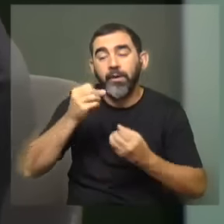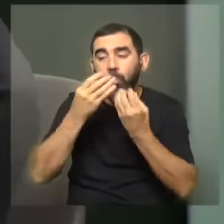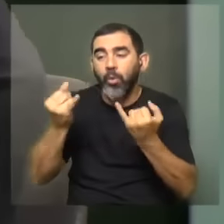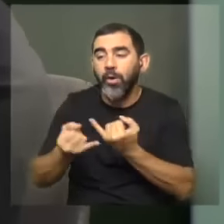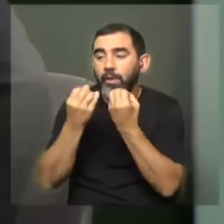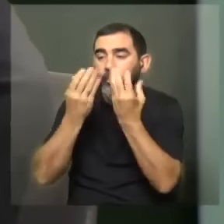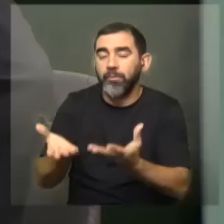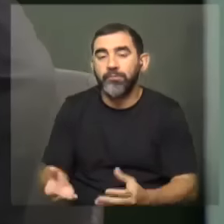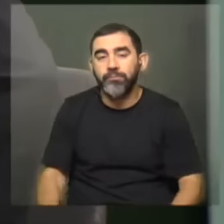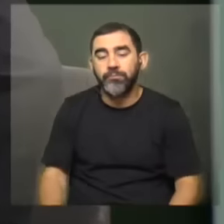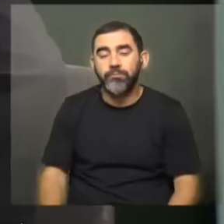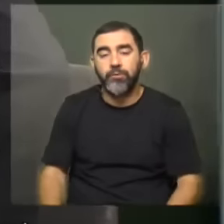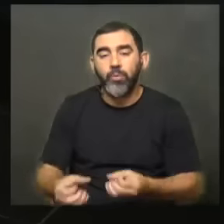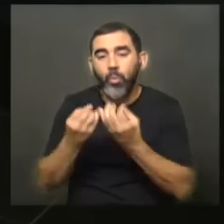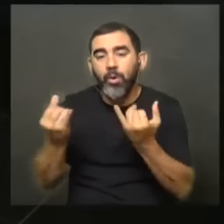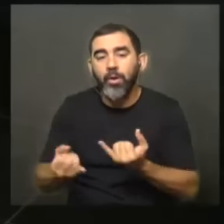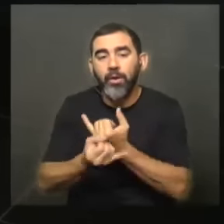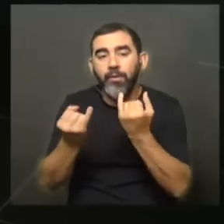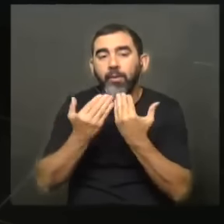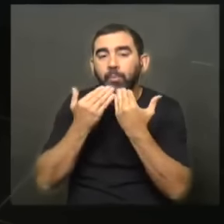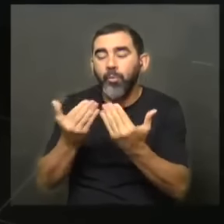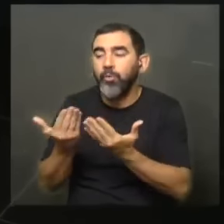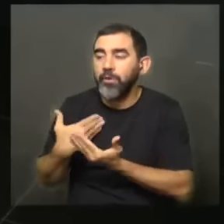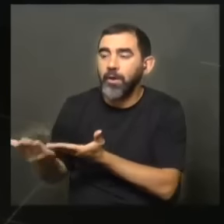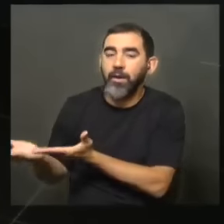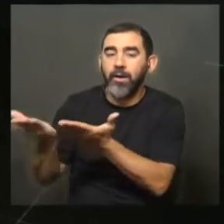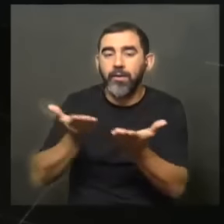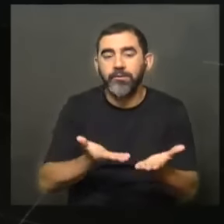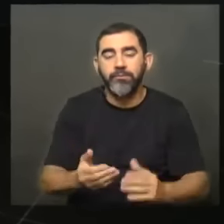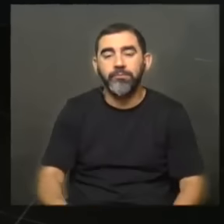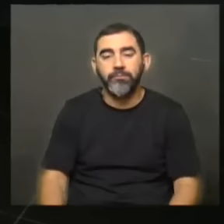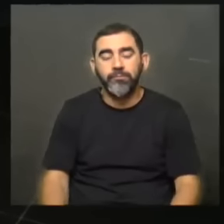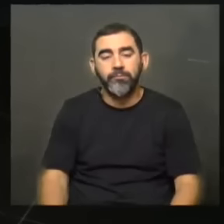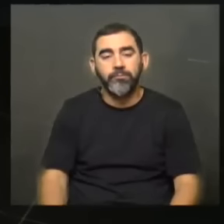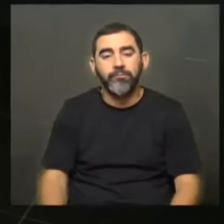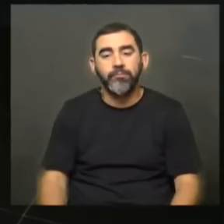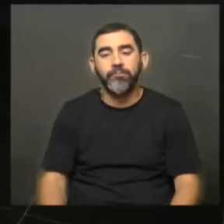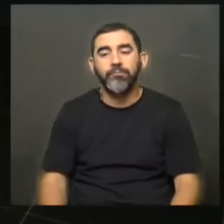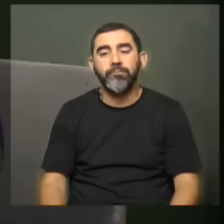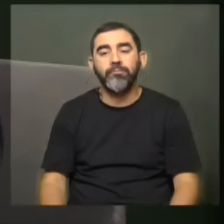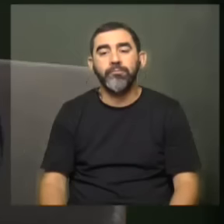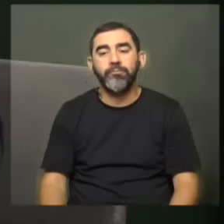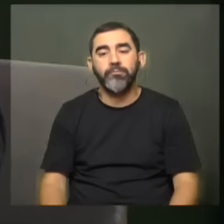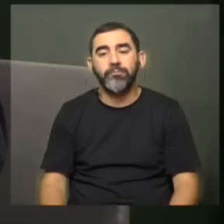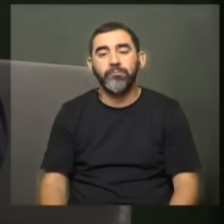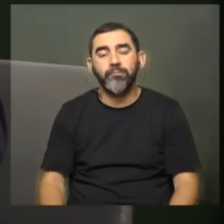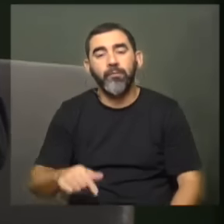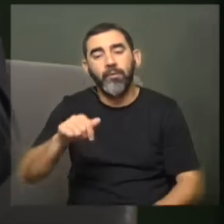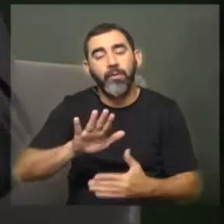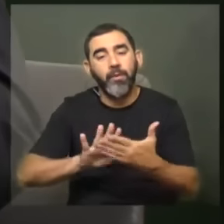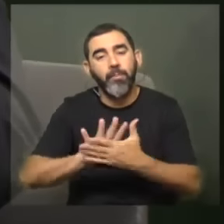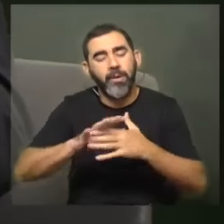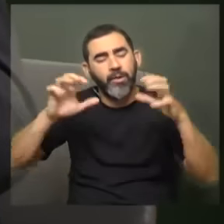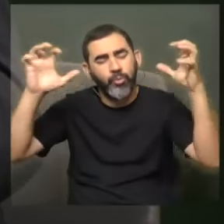día Bienvenido Buenos días Muy bien muchas gracias gracias por la invitación un placer un placer recibirlo ministro Bueno una mañana